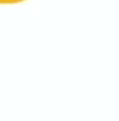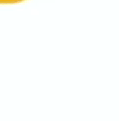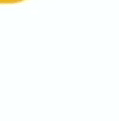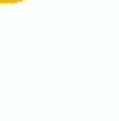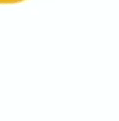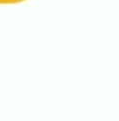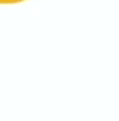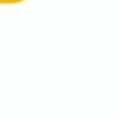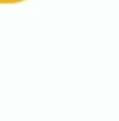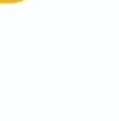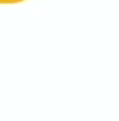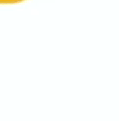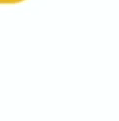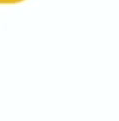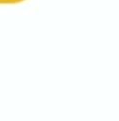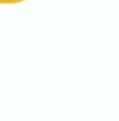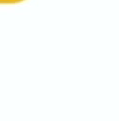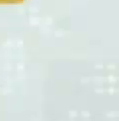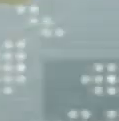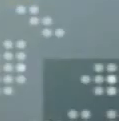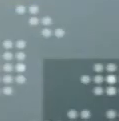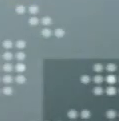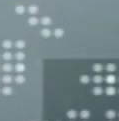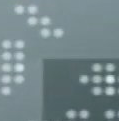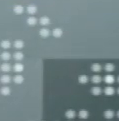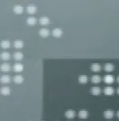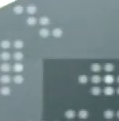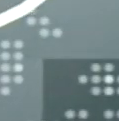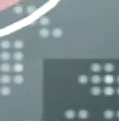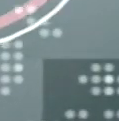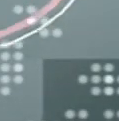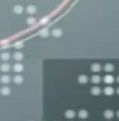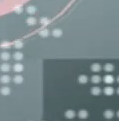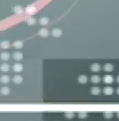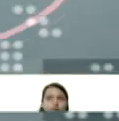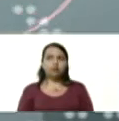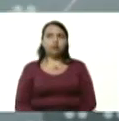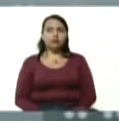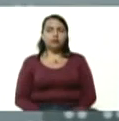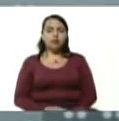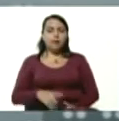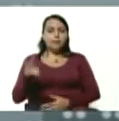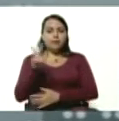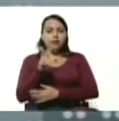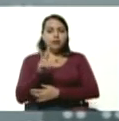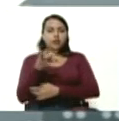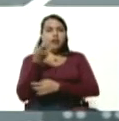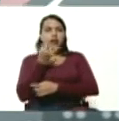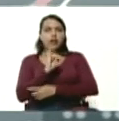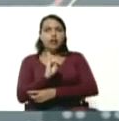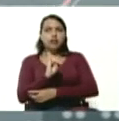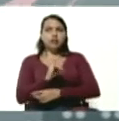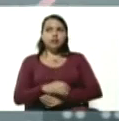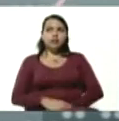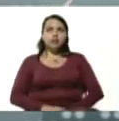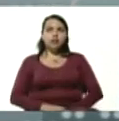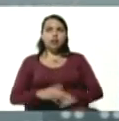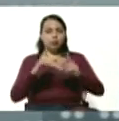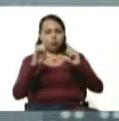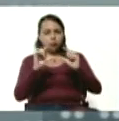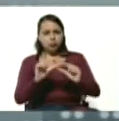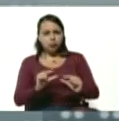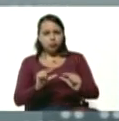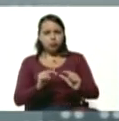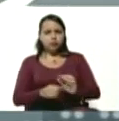Aún cuando Venezuela maneja hífres de infección y de nuevos casos que están